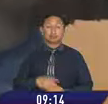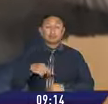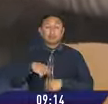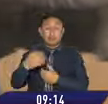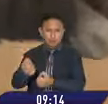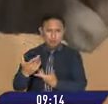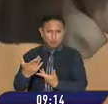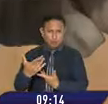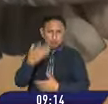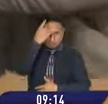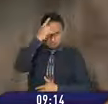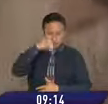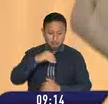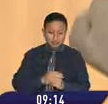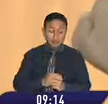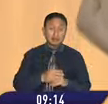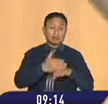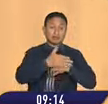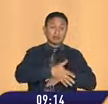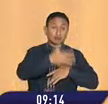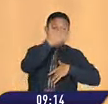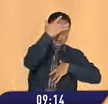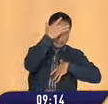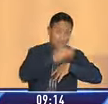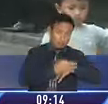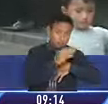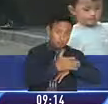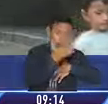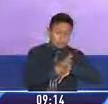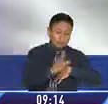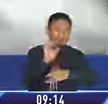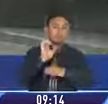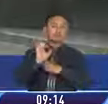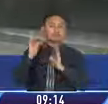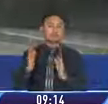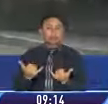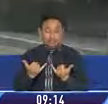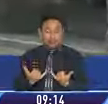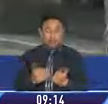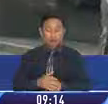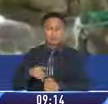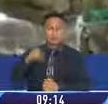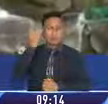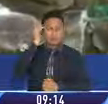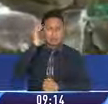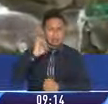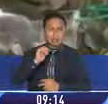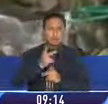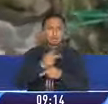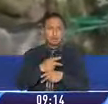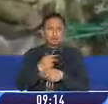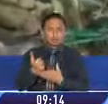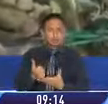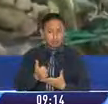también concluyó que después de la pandemia de COVID-19, los ecuatorianos ahora se preocupan por productos que